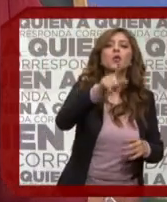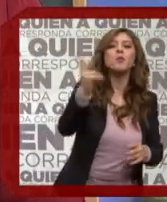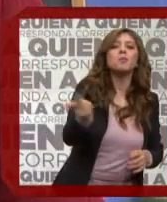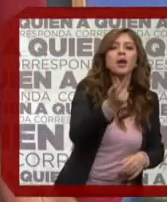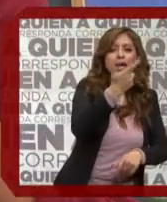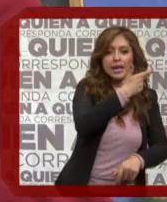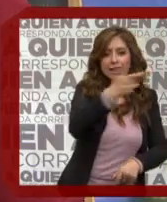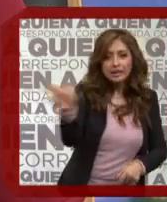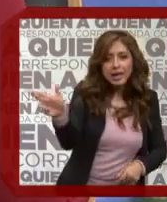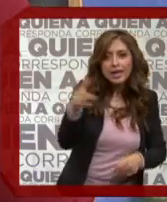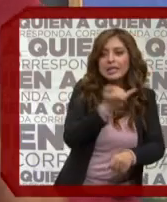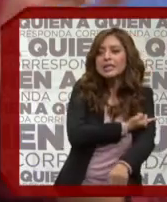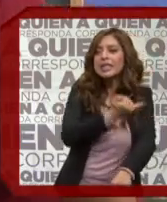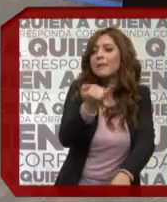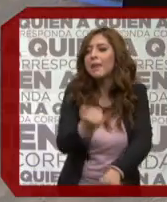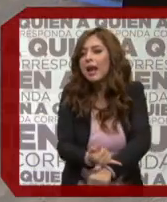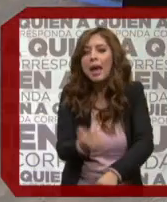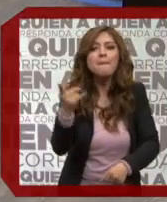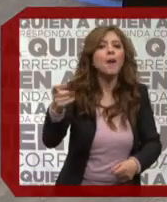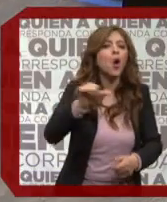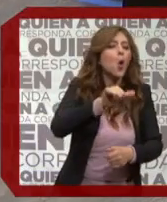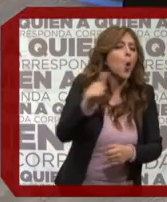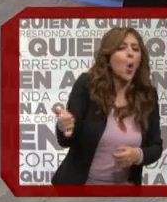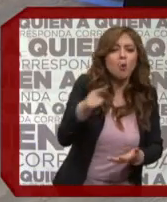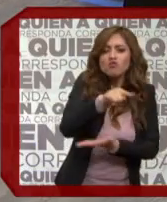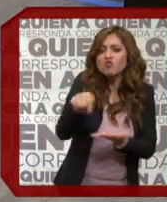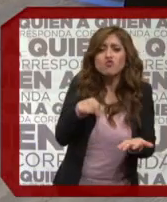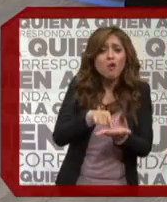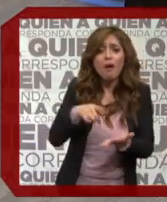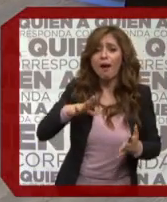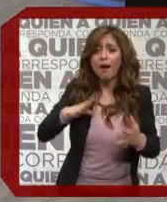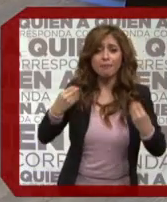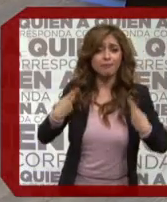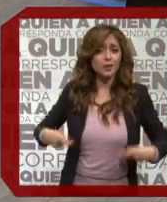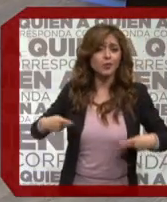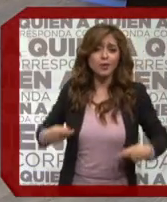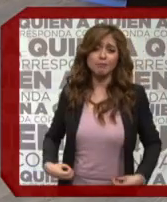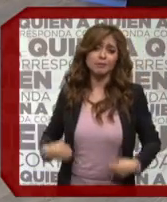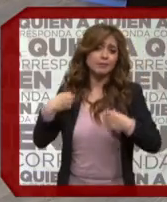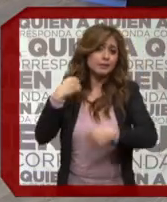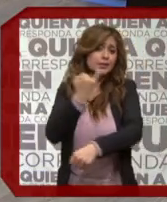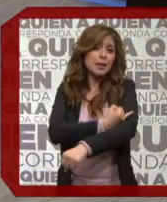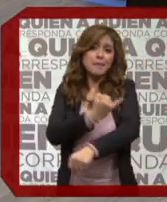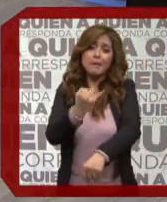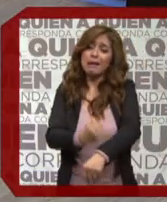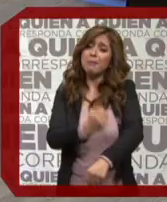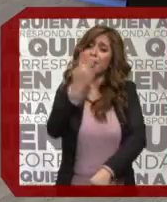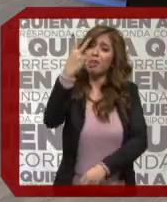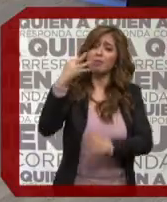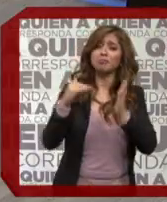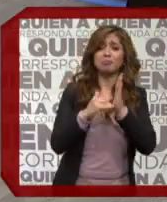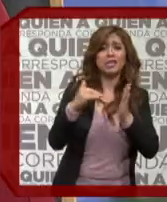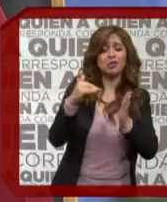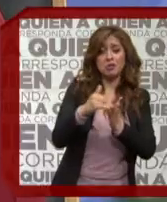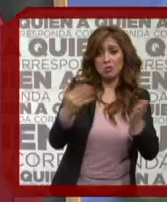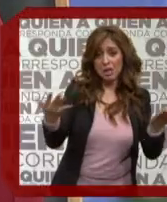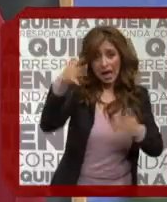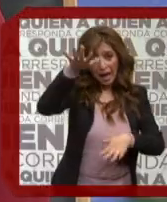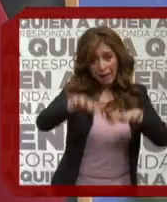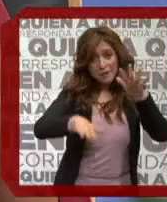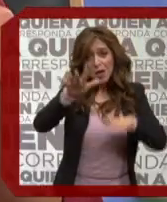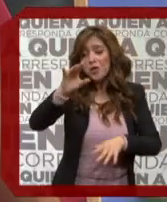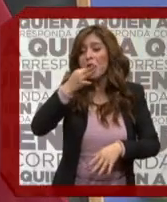Itapalapa? Un servicio, cualquier servicio es la gente de Izapalapa. Somos 2,000ones y eso es lo que a veces no se